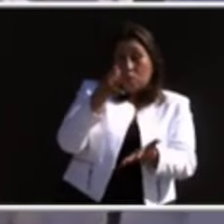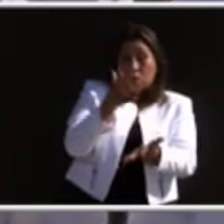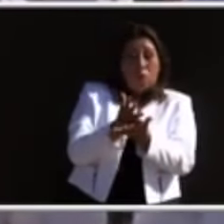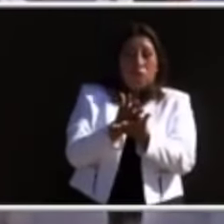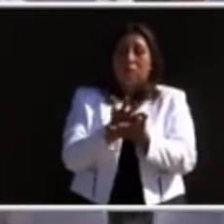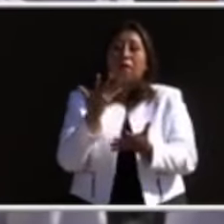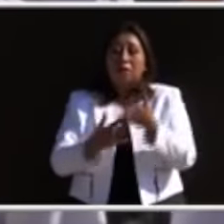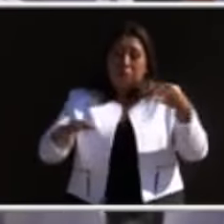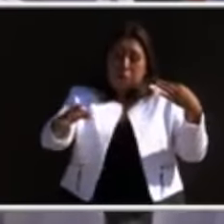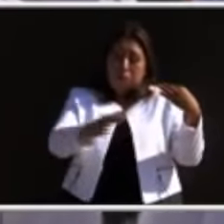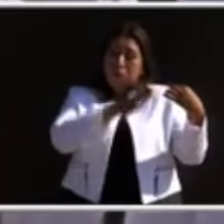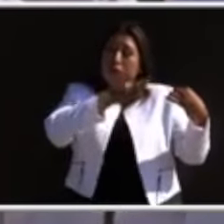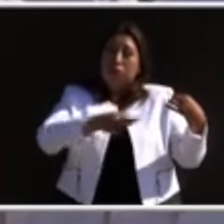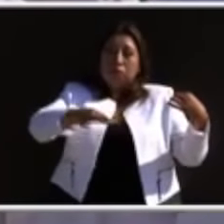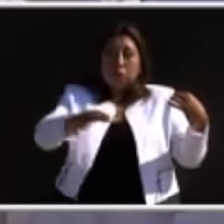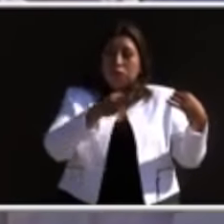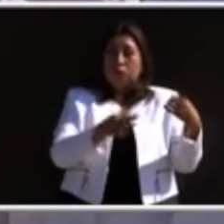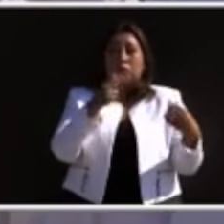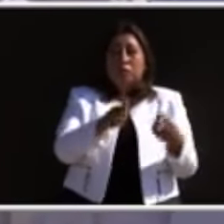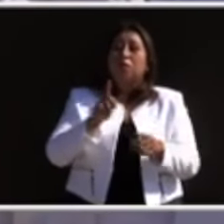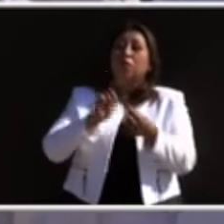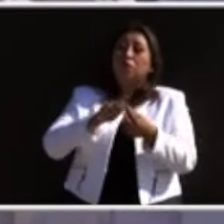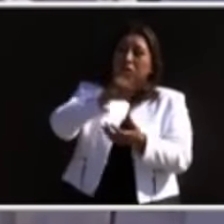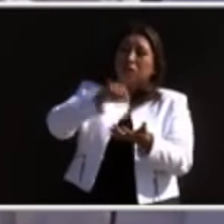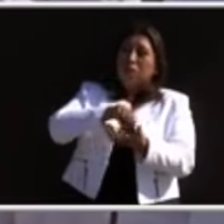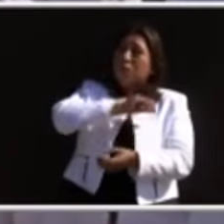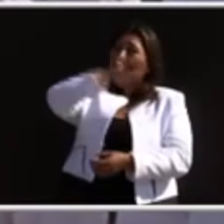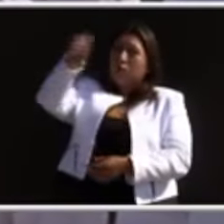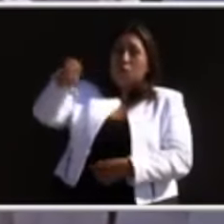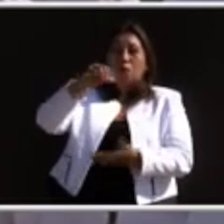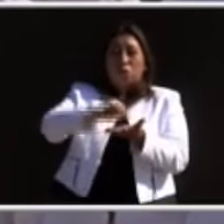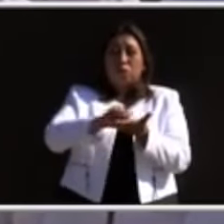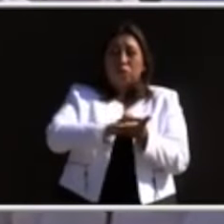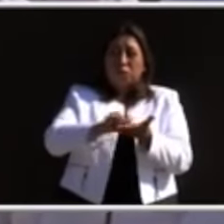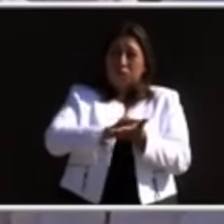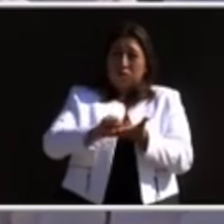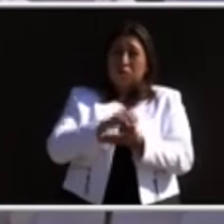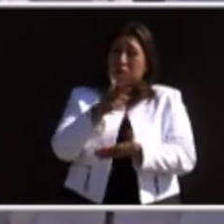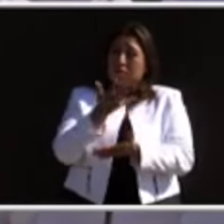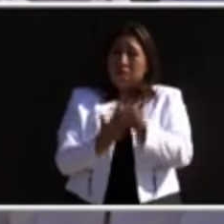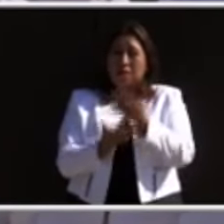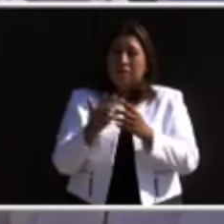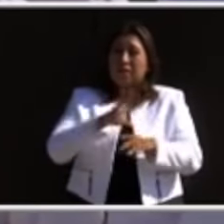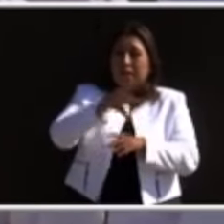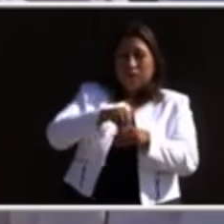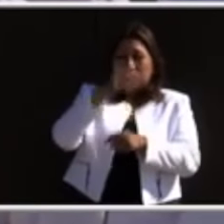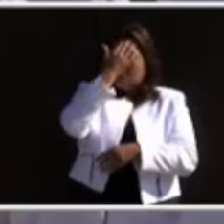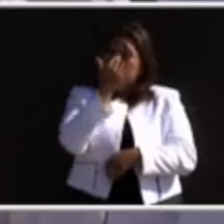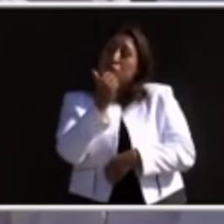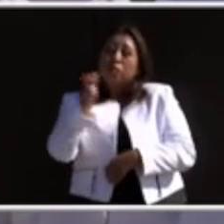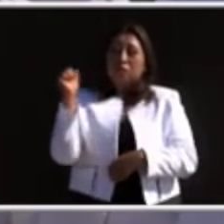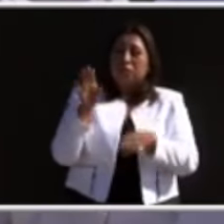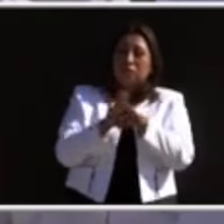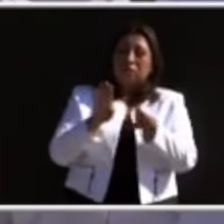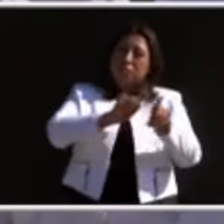en el Carnegie Hall de la ciudad de Nueva York. Su trayectoria lo ha llevado a adquirir vasta experiencia en